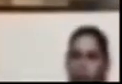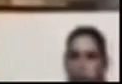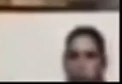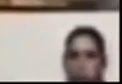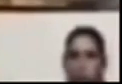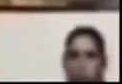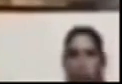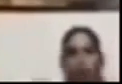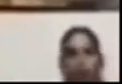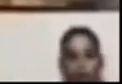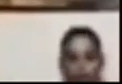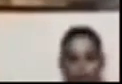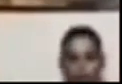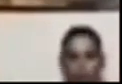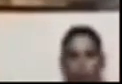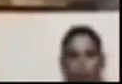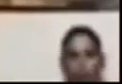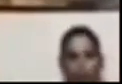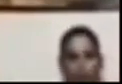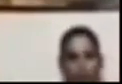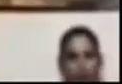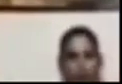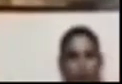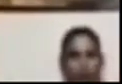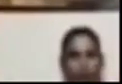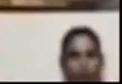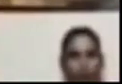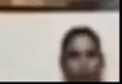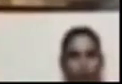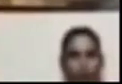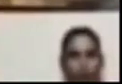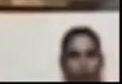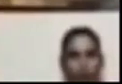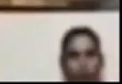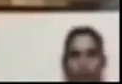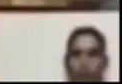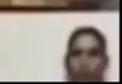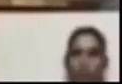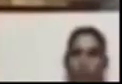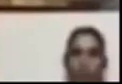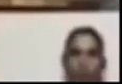la oferta de asistencia técnica humanitaria